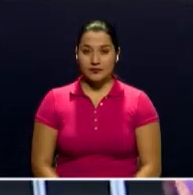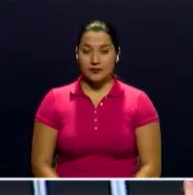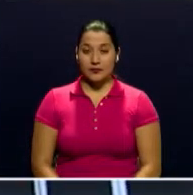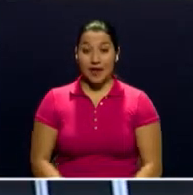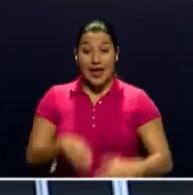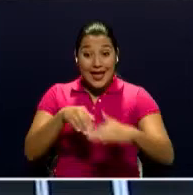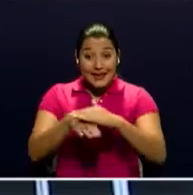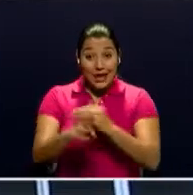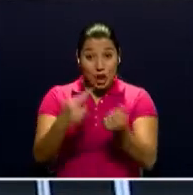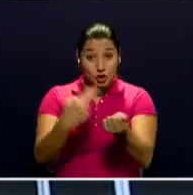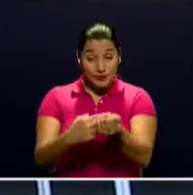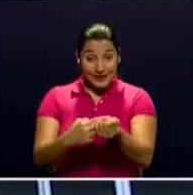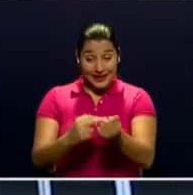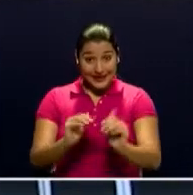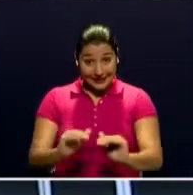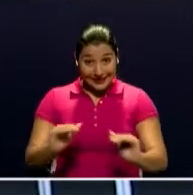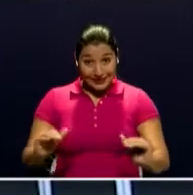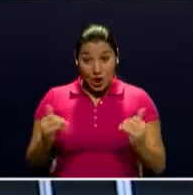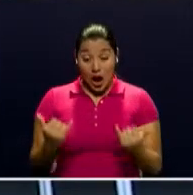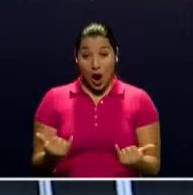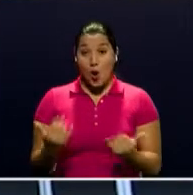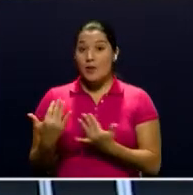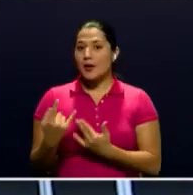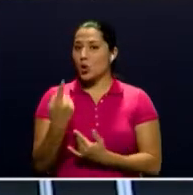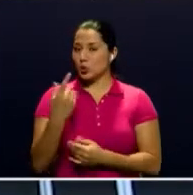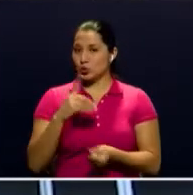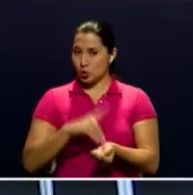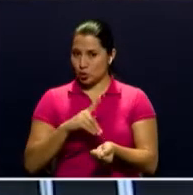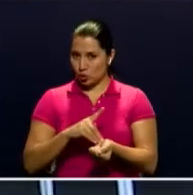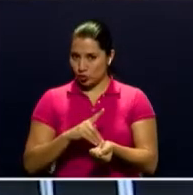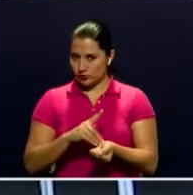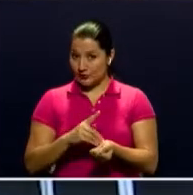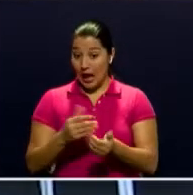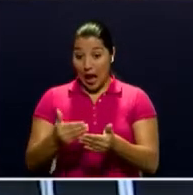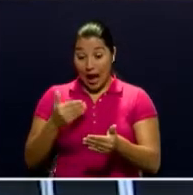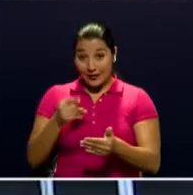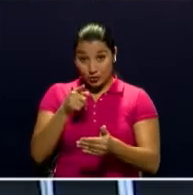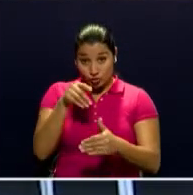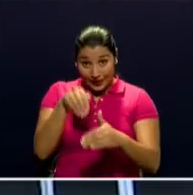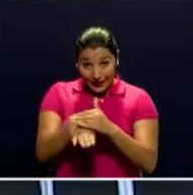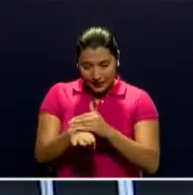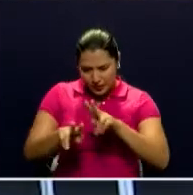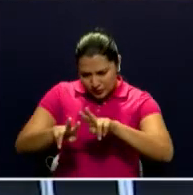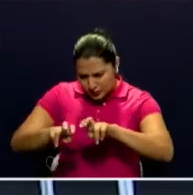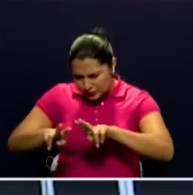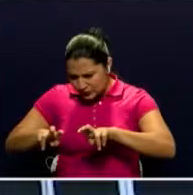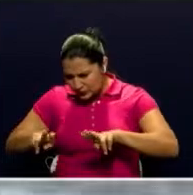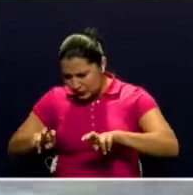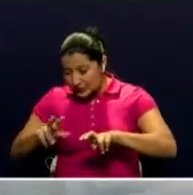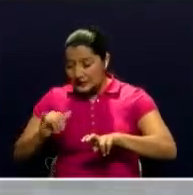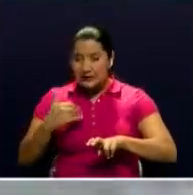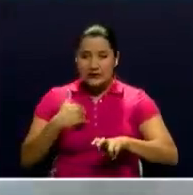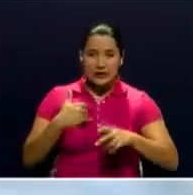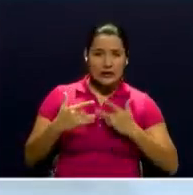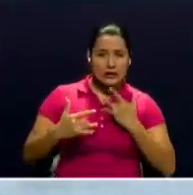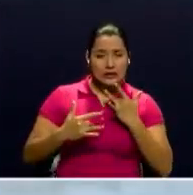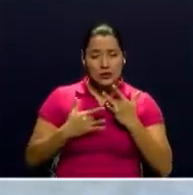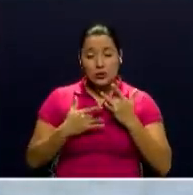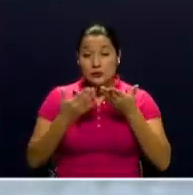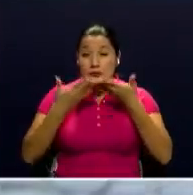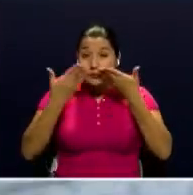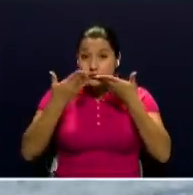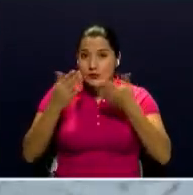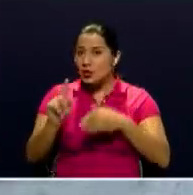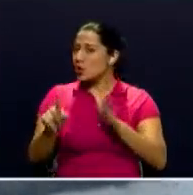A la entrada del Hospital de Niños ahora lo espera un médico que lo valora antes de su ingreso y si viene con síntomas respiratorios,